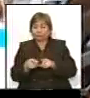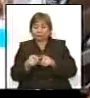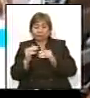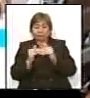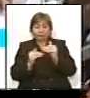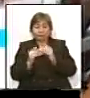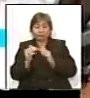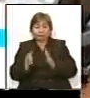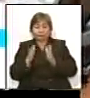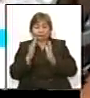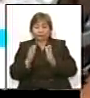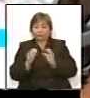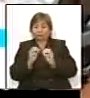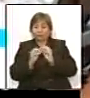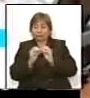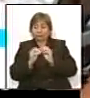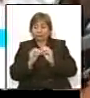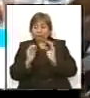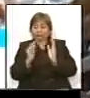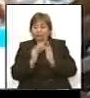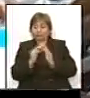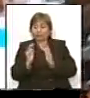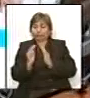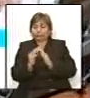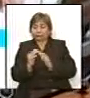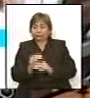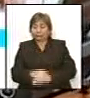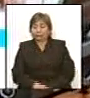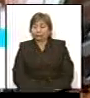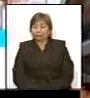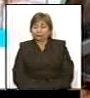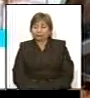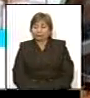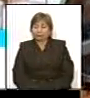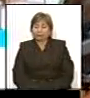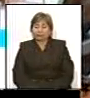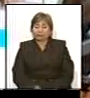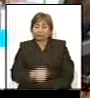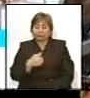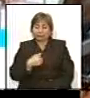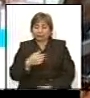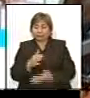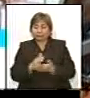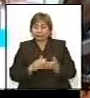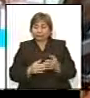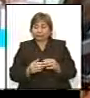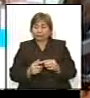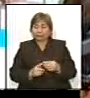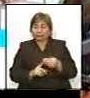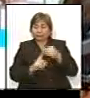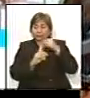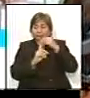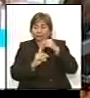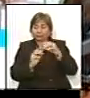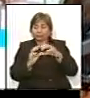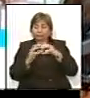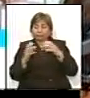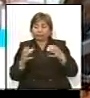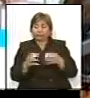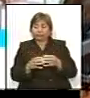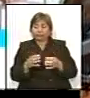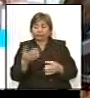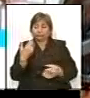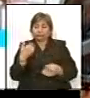reconstrucción, construcción y soluciones de vivienda. En este caso, yo soy parte del equipo especial que se ha conformado en el Ministerio